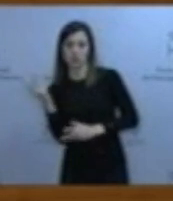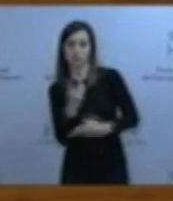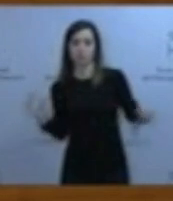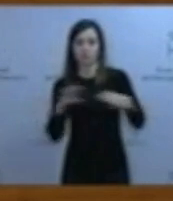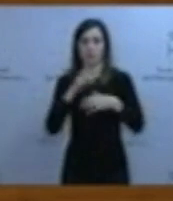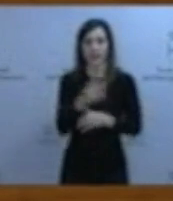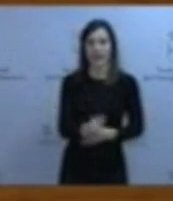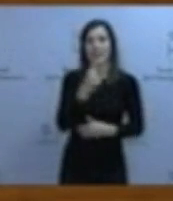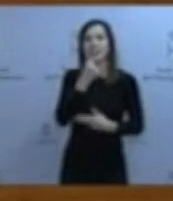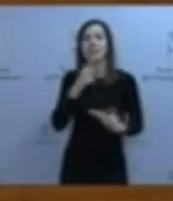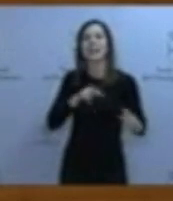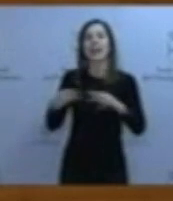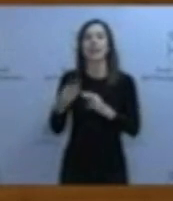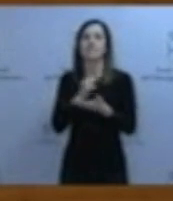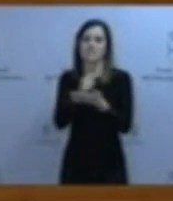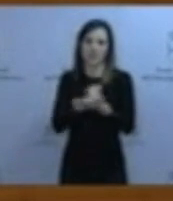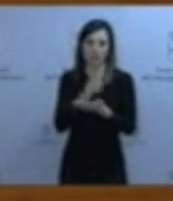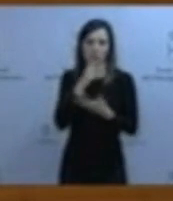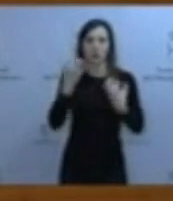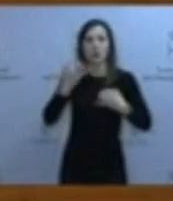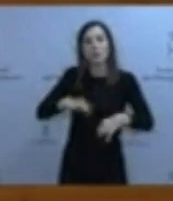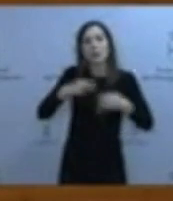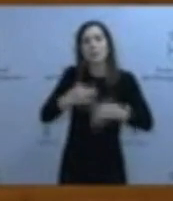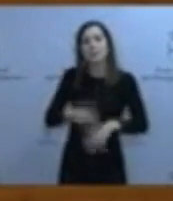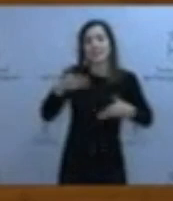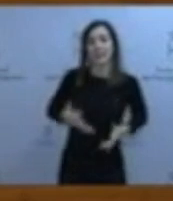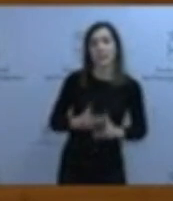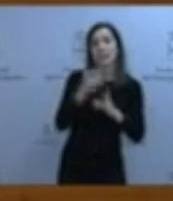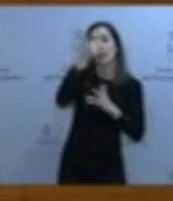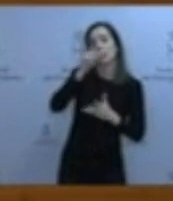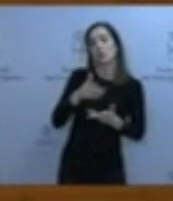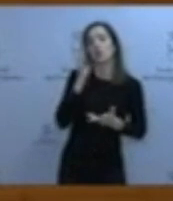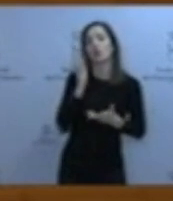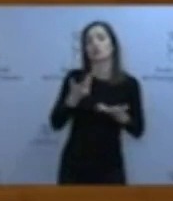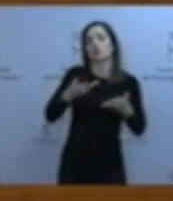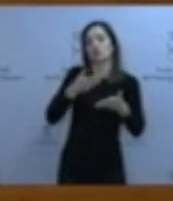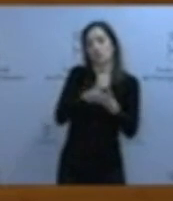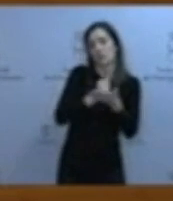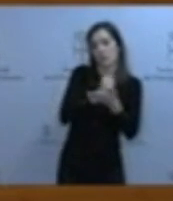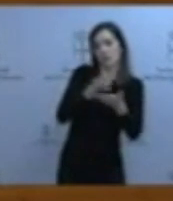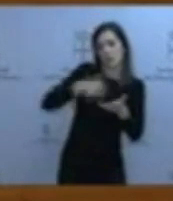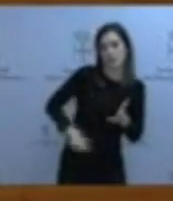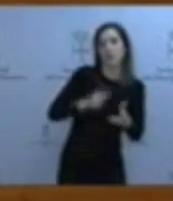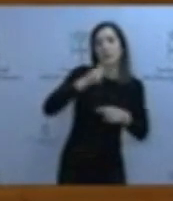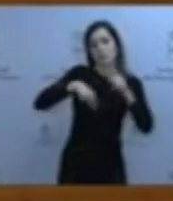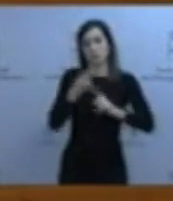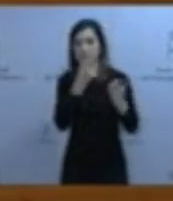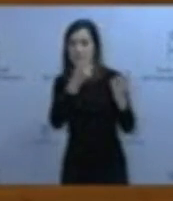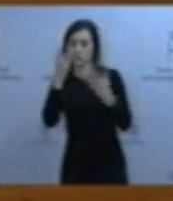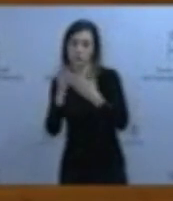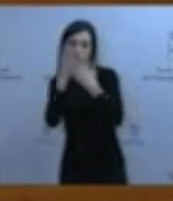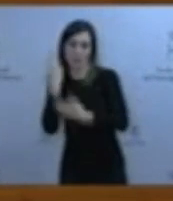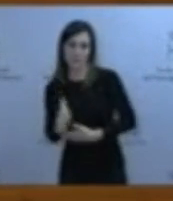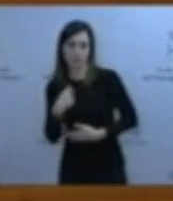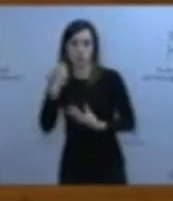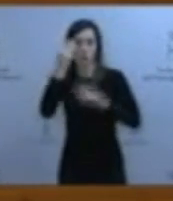farmacia, ¿no? Normalmente los hijos de farmacéuticos suelen estudiar farmacia. No creo que haya una predisposición genética. Lo que hay es una predisposición social de